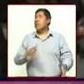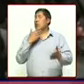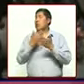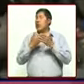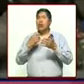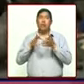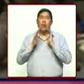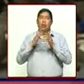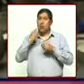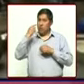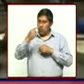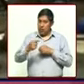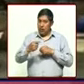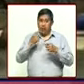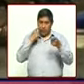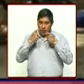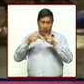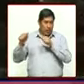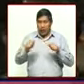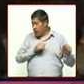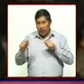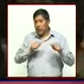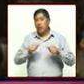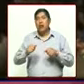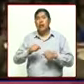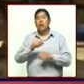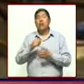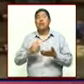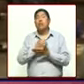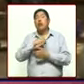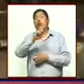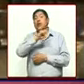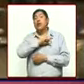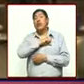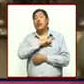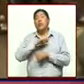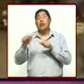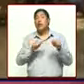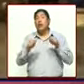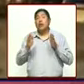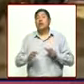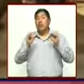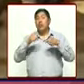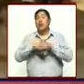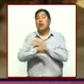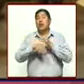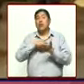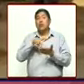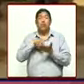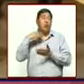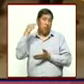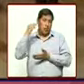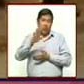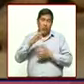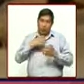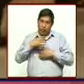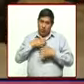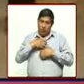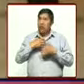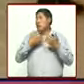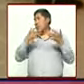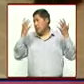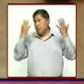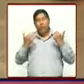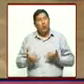está dando las órdenes para que se tome acciones por parte de la policía para evitar que los activistas puedan ingresar a Plaza Murillo con su demanda. Mira. Claro,